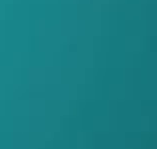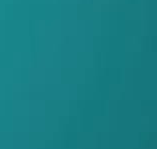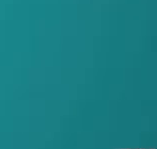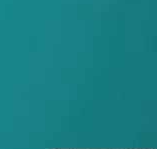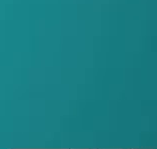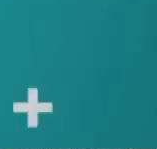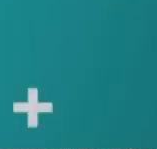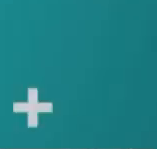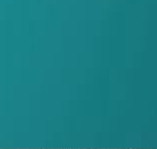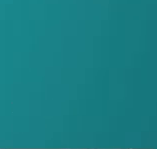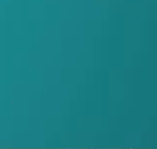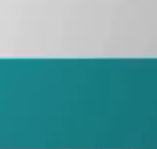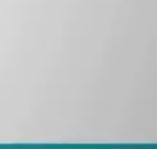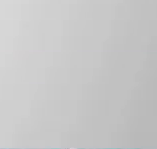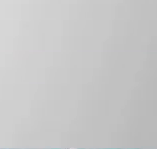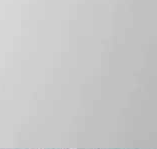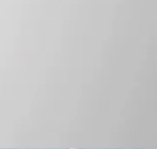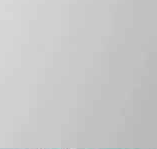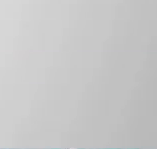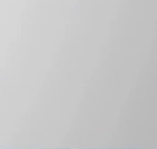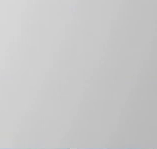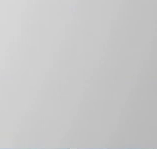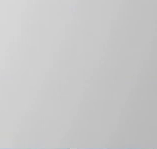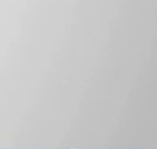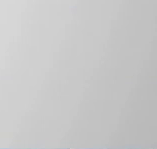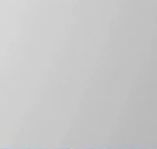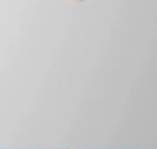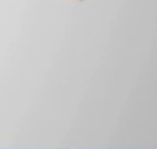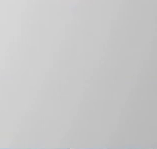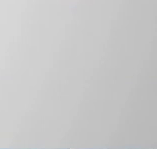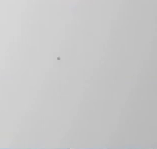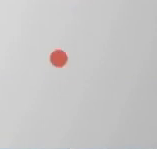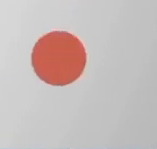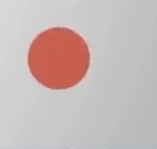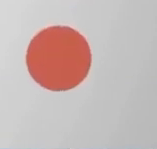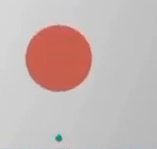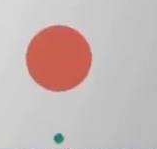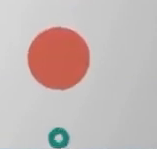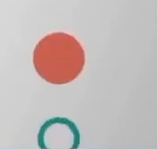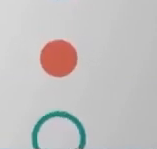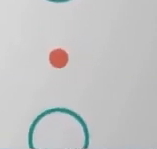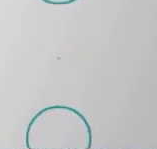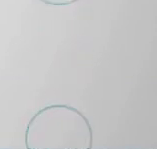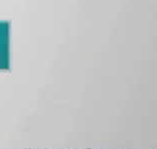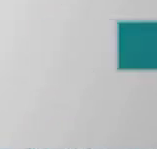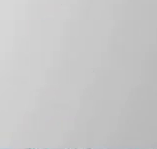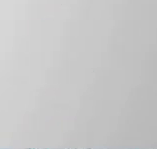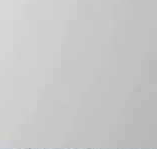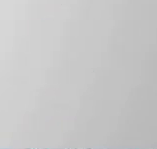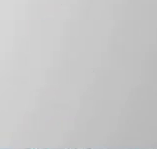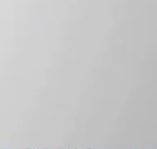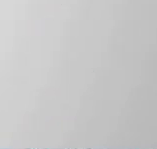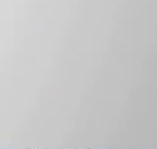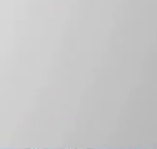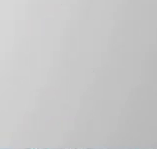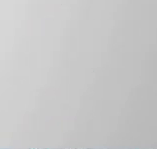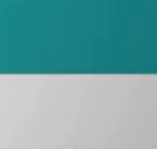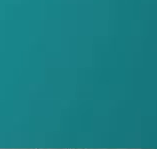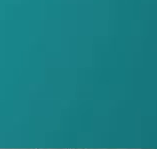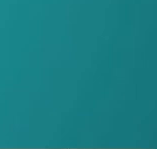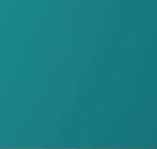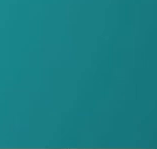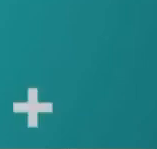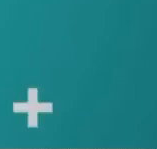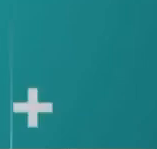Y largamos una nueva semana aquí en la pantalla de la televisión pública argentina con el dato positivo que habla de que en la Argentina